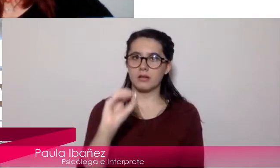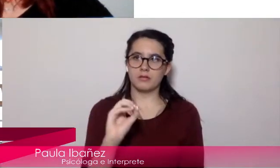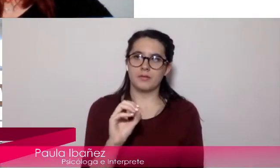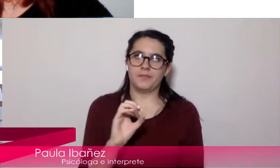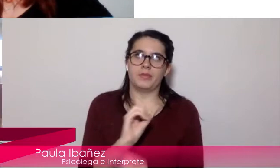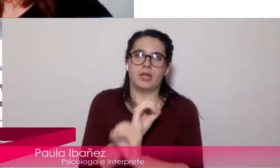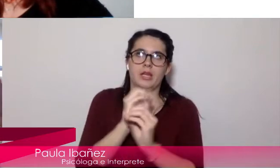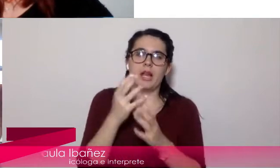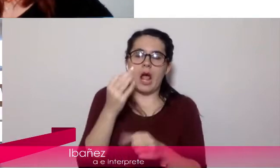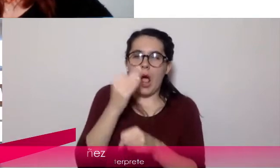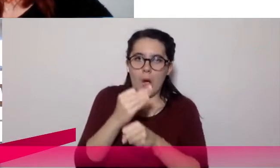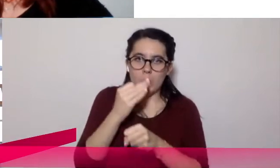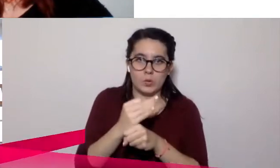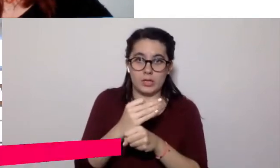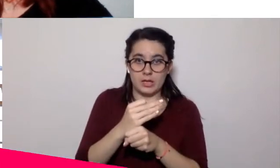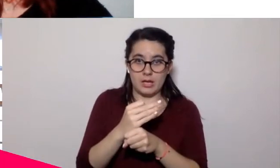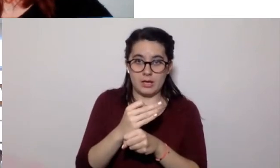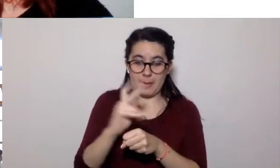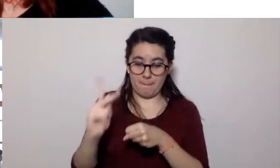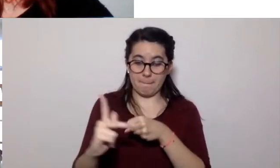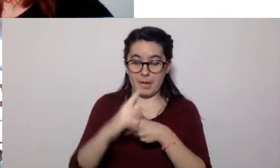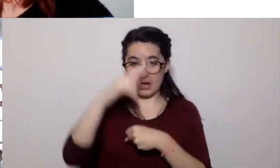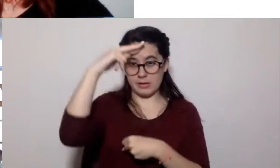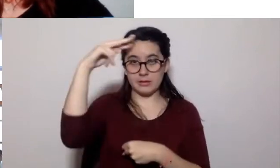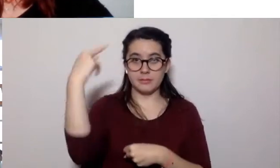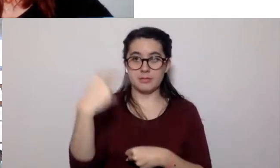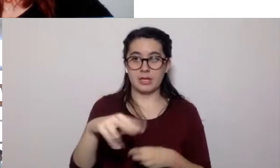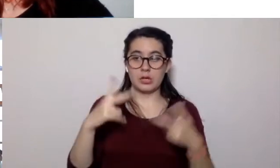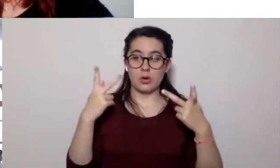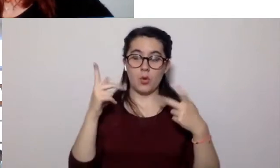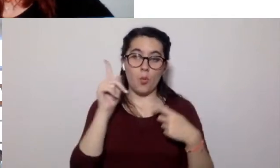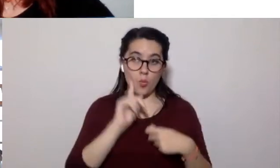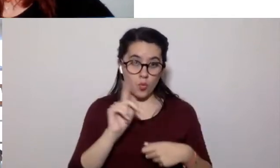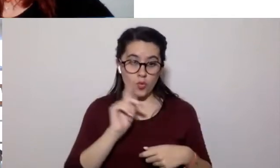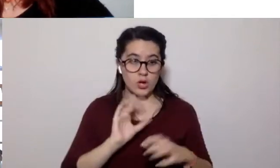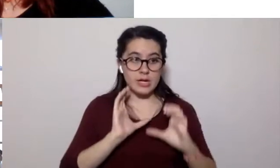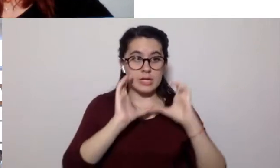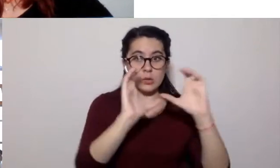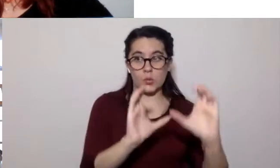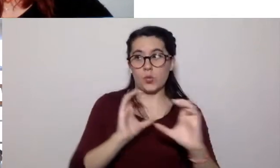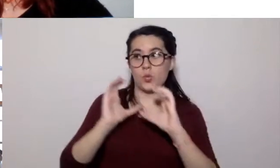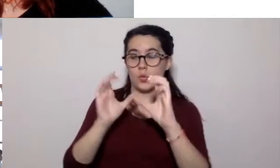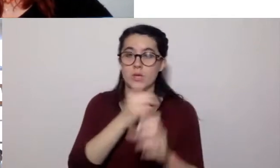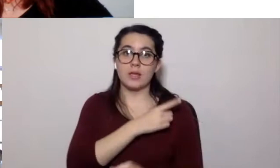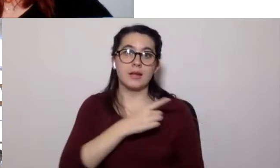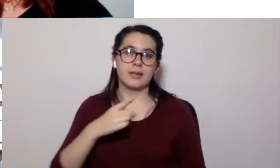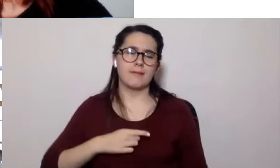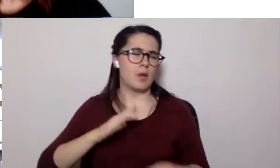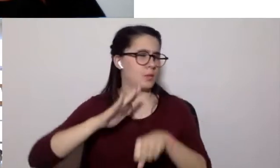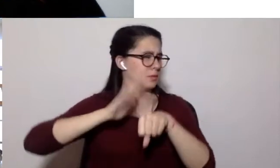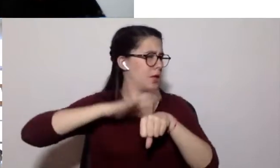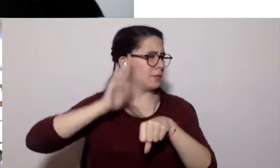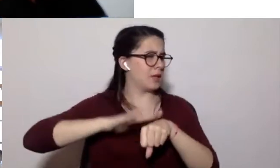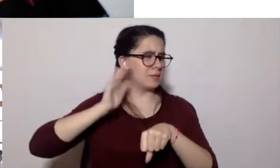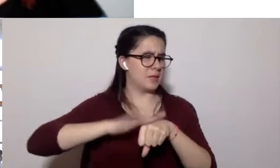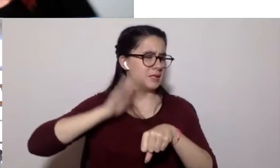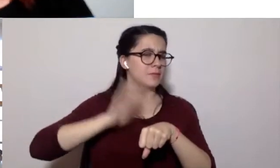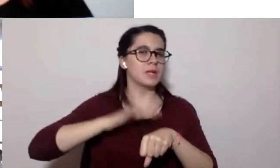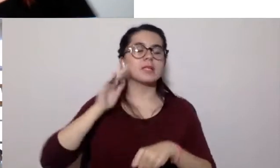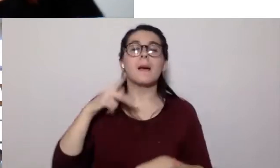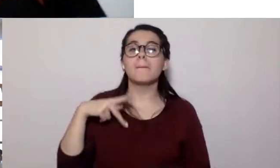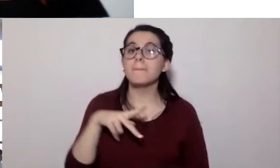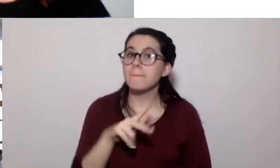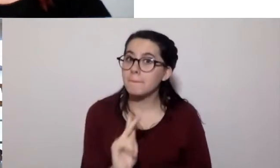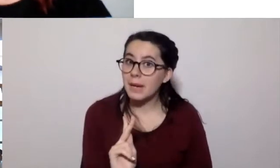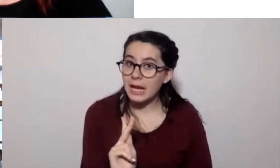tenemos que cuidar mucho más, ¿no? Claro. Pero cuando tú lo llevas ya a esta exageración de no me contestó